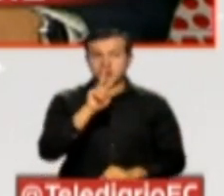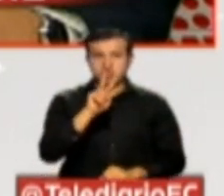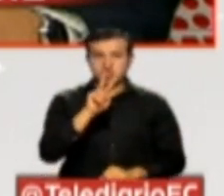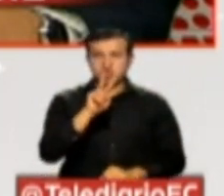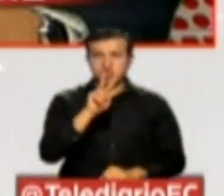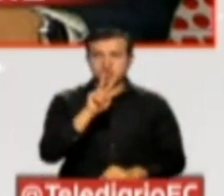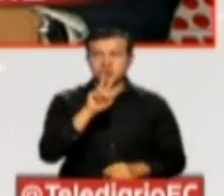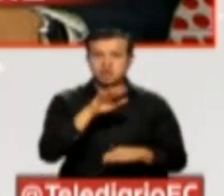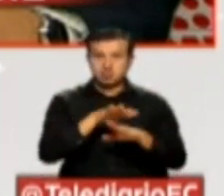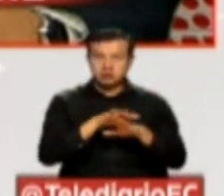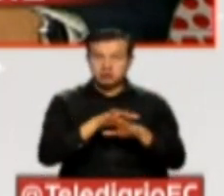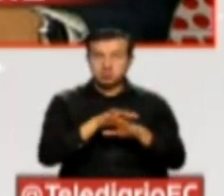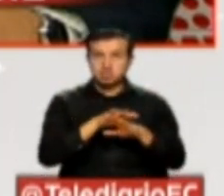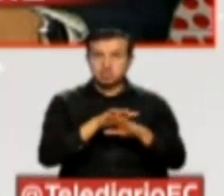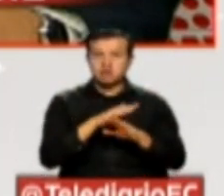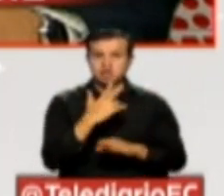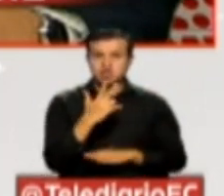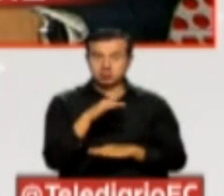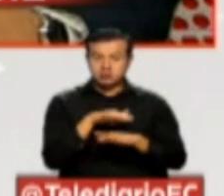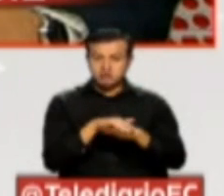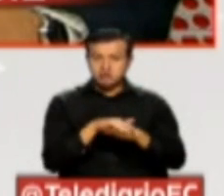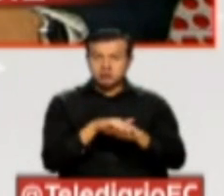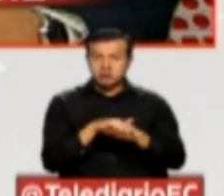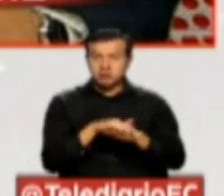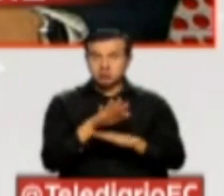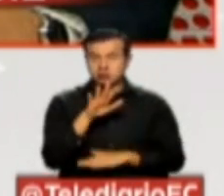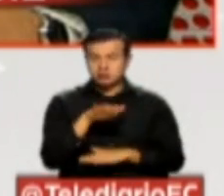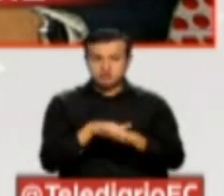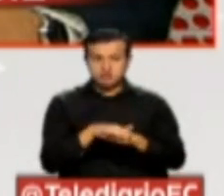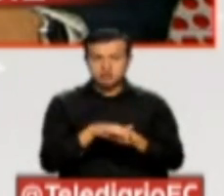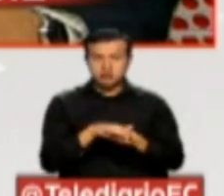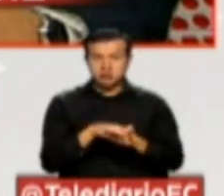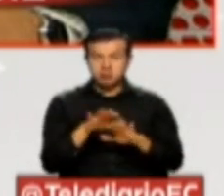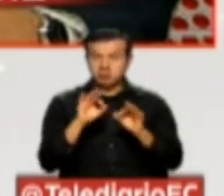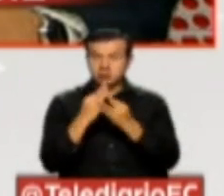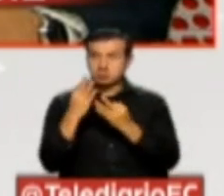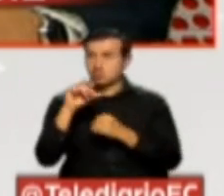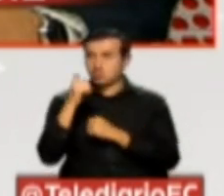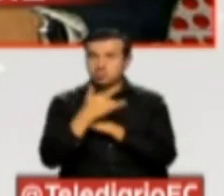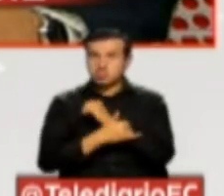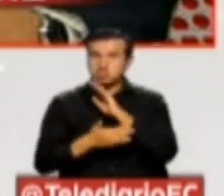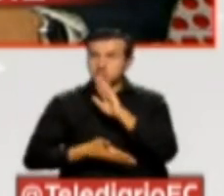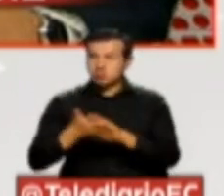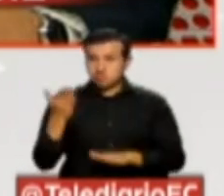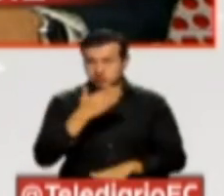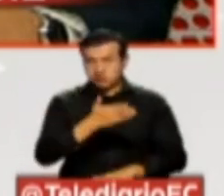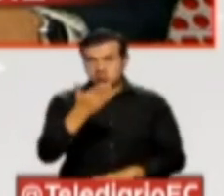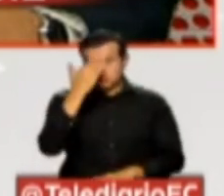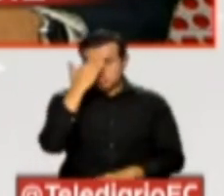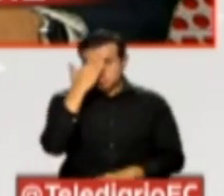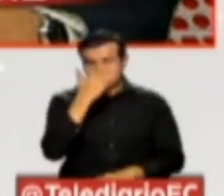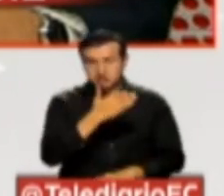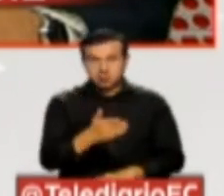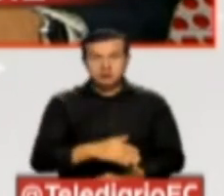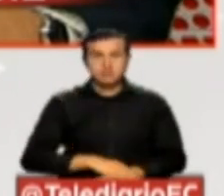16 horas. Sin embargo, según las redes sociales, habrían salido del país. ¿Qué conoce usted? Buenos días.